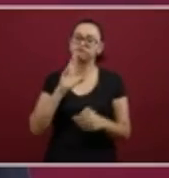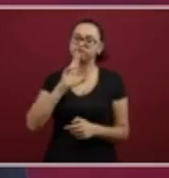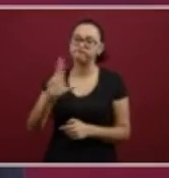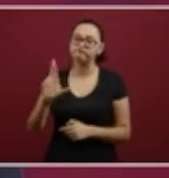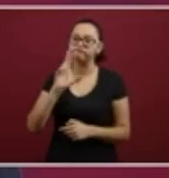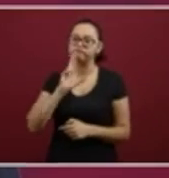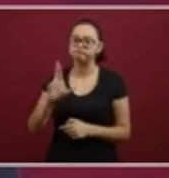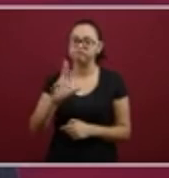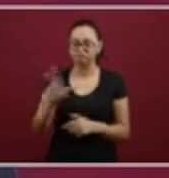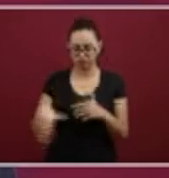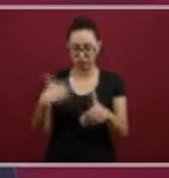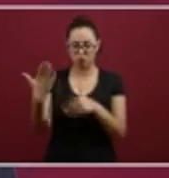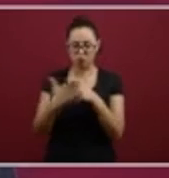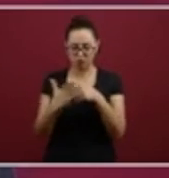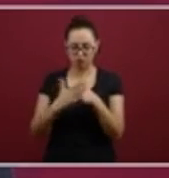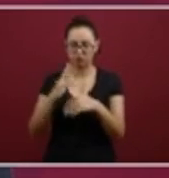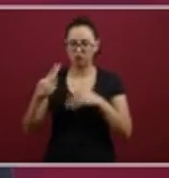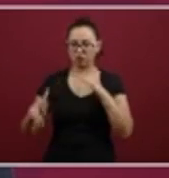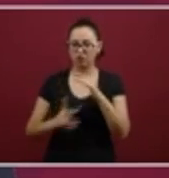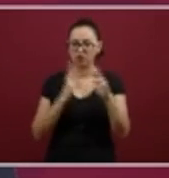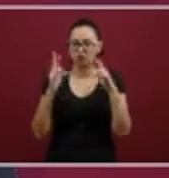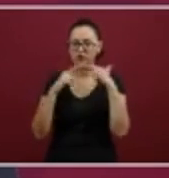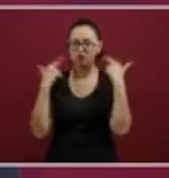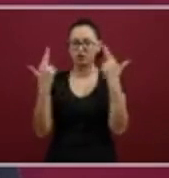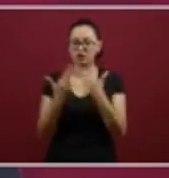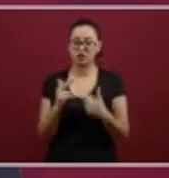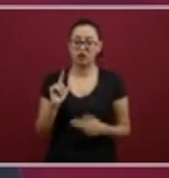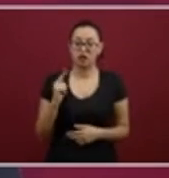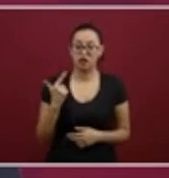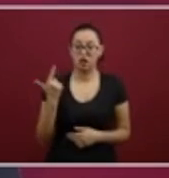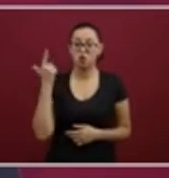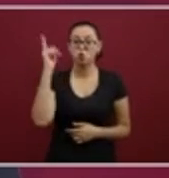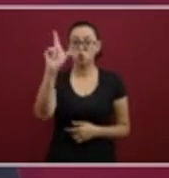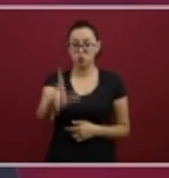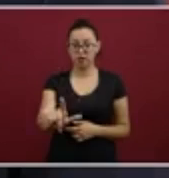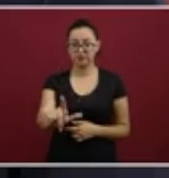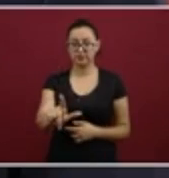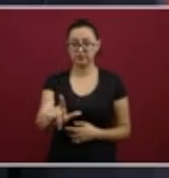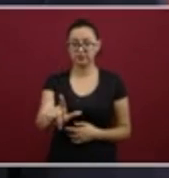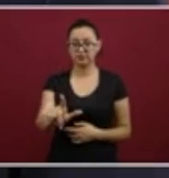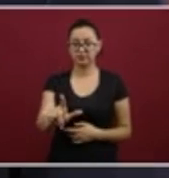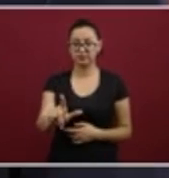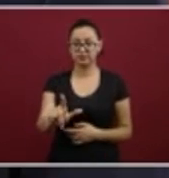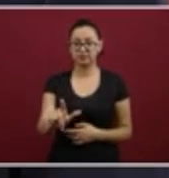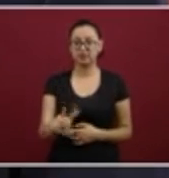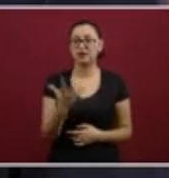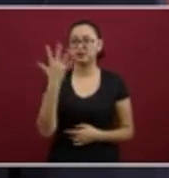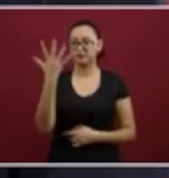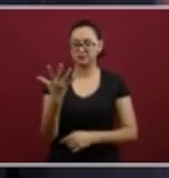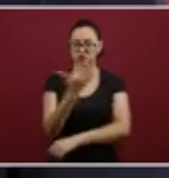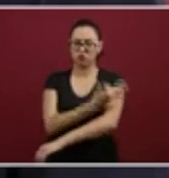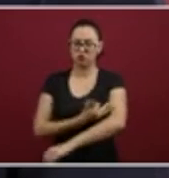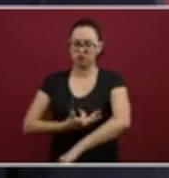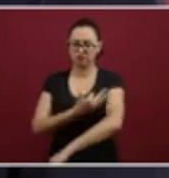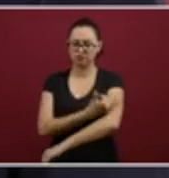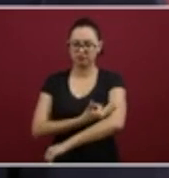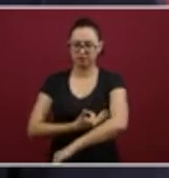Y nos vamos a volver a reunir el lunes próximo a las 5 de la tarde.